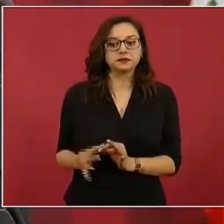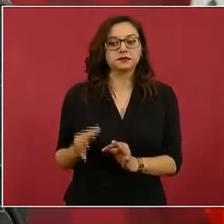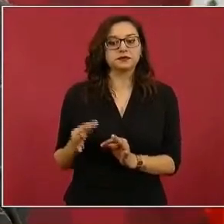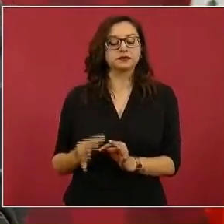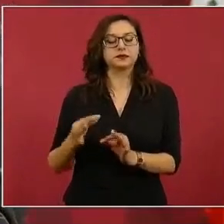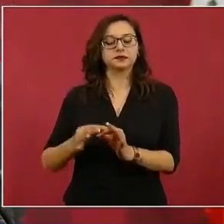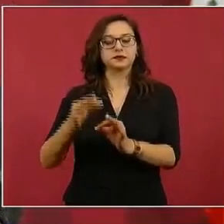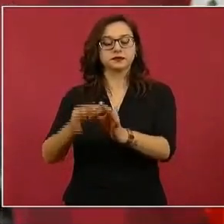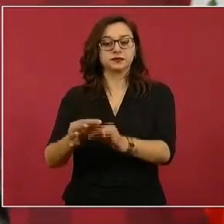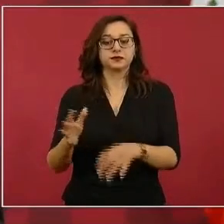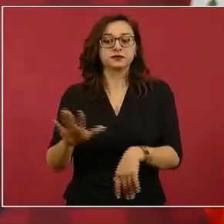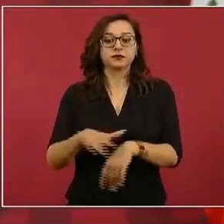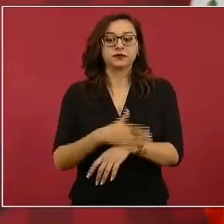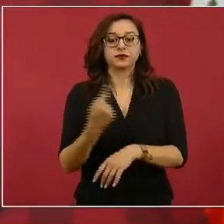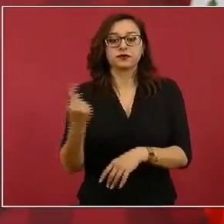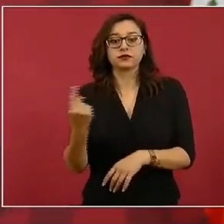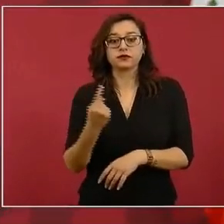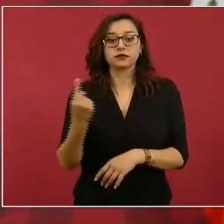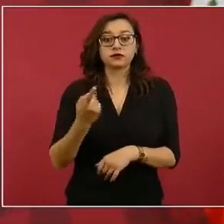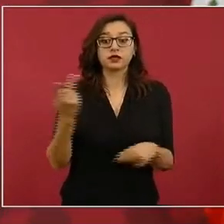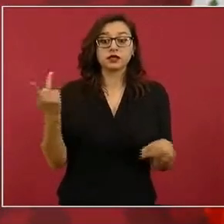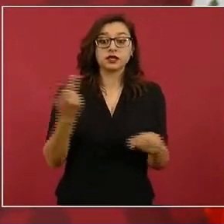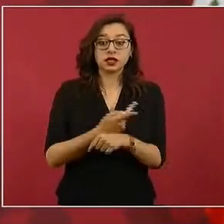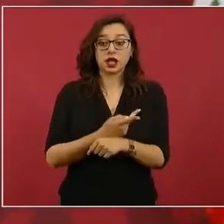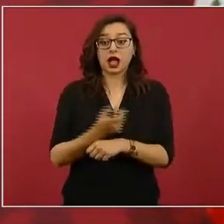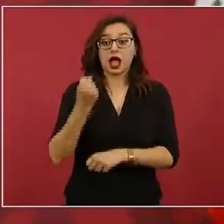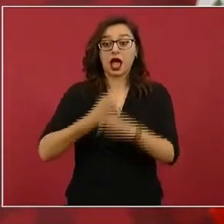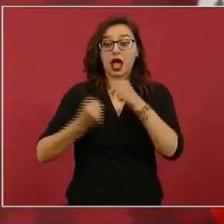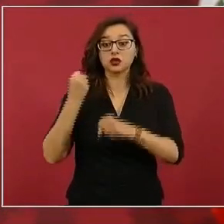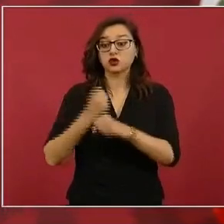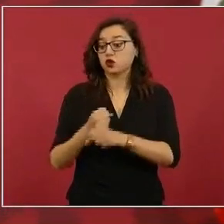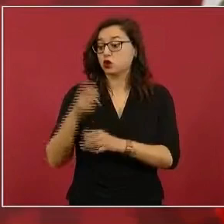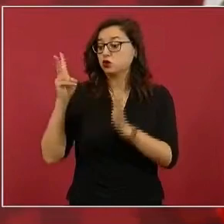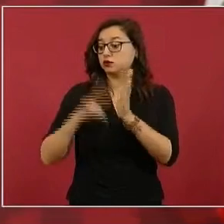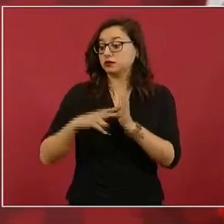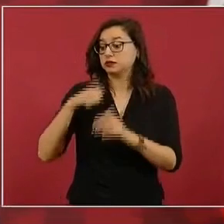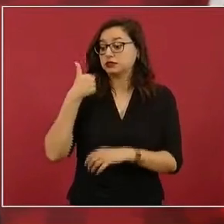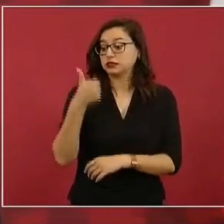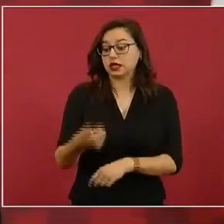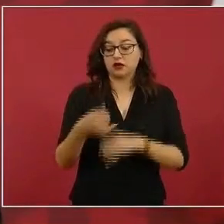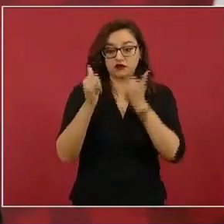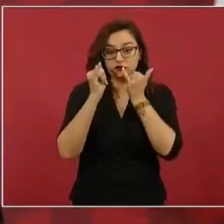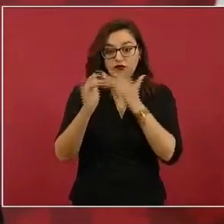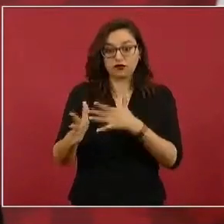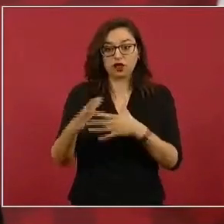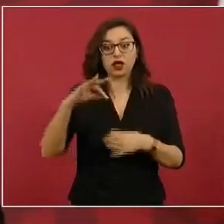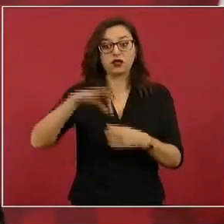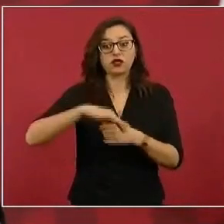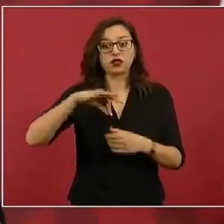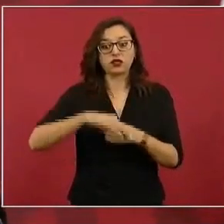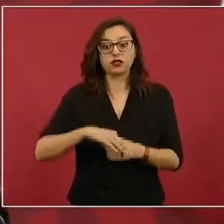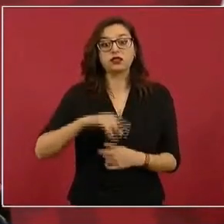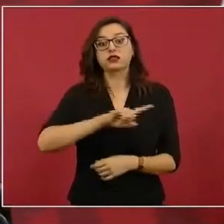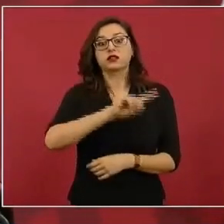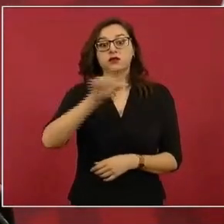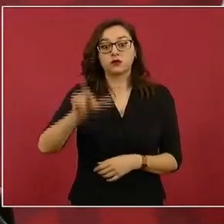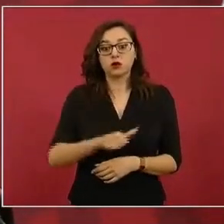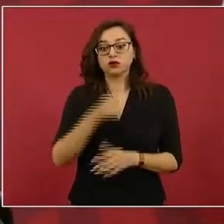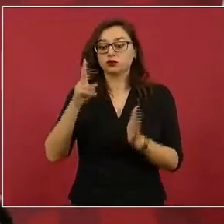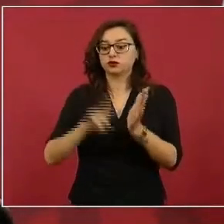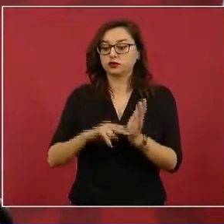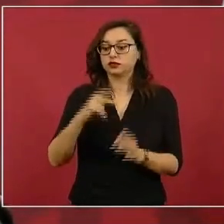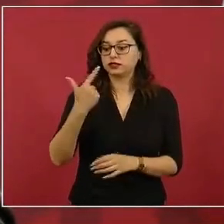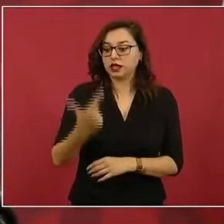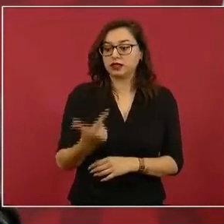porque después del fraude del 2006 el 7, el 8,